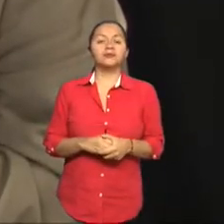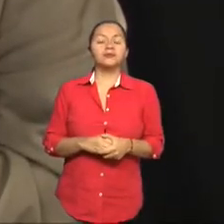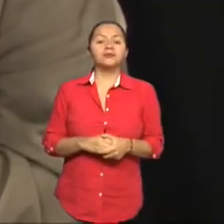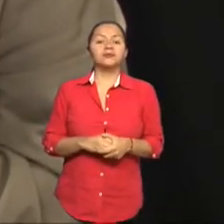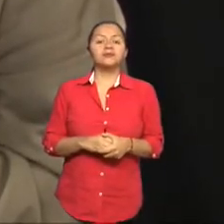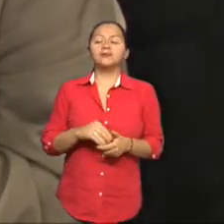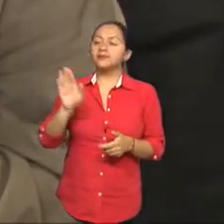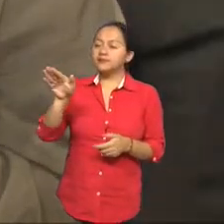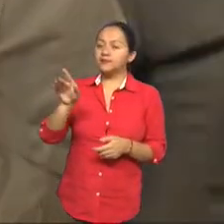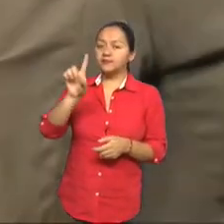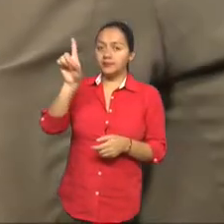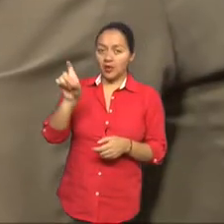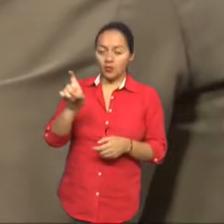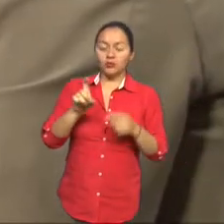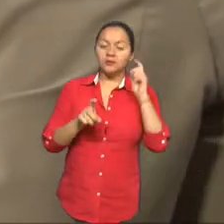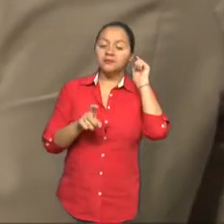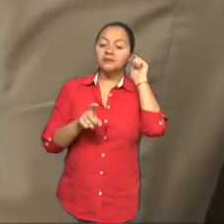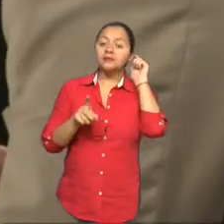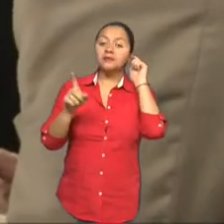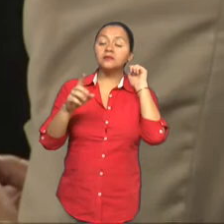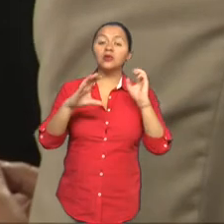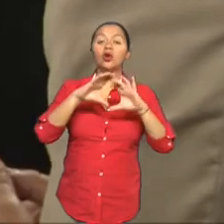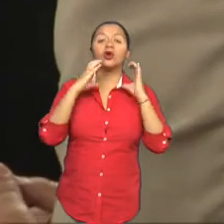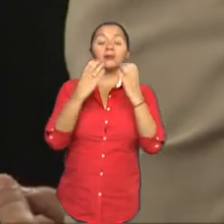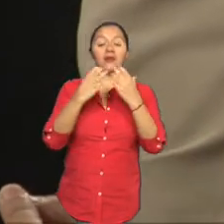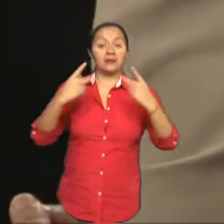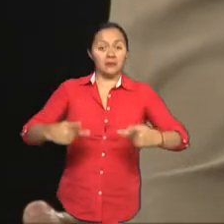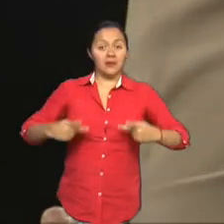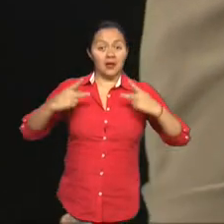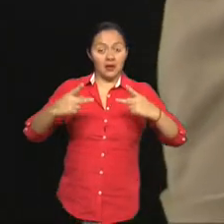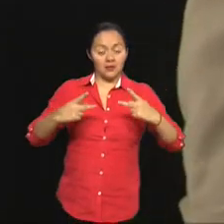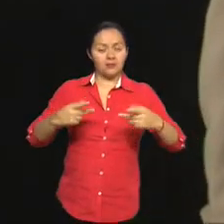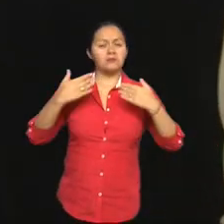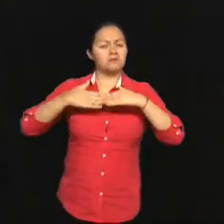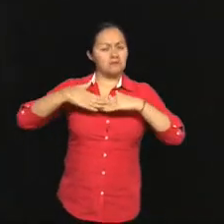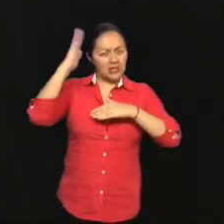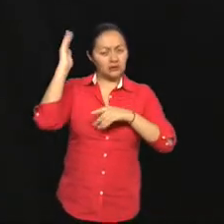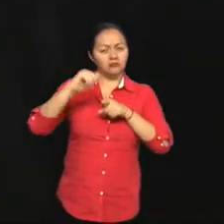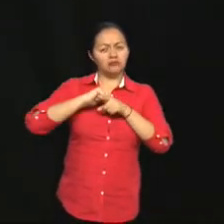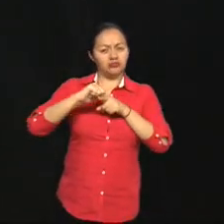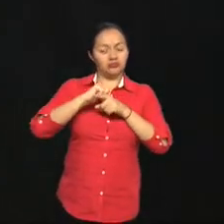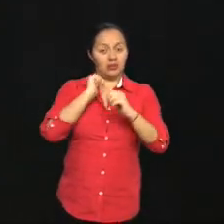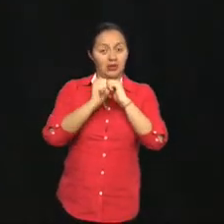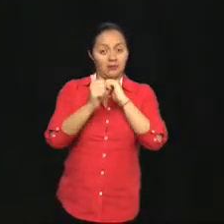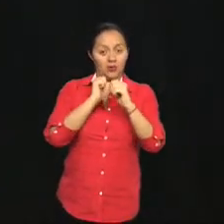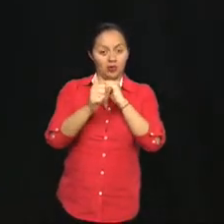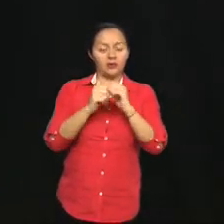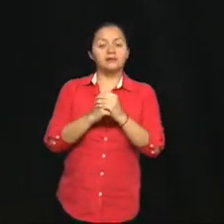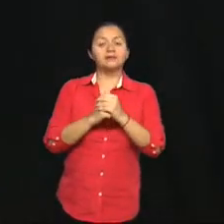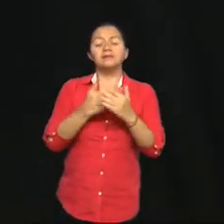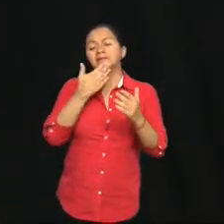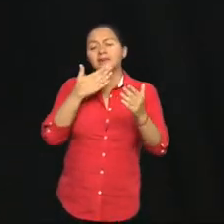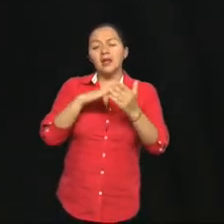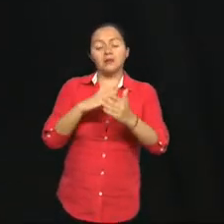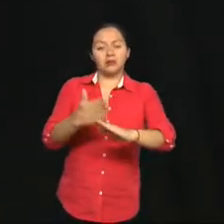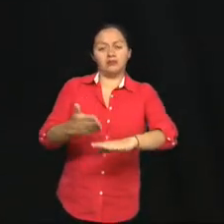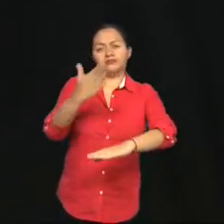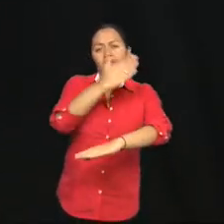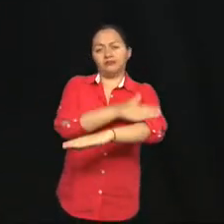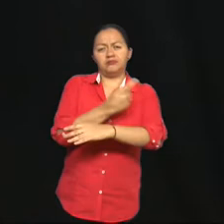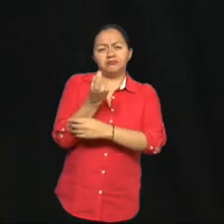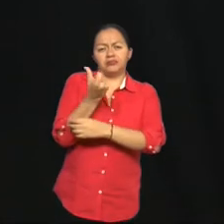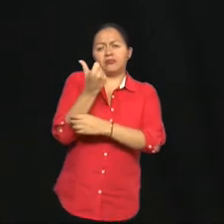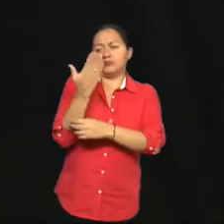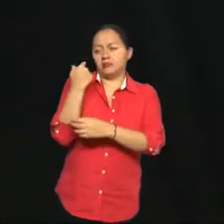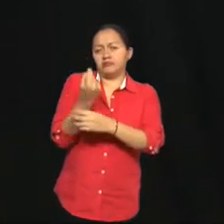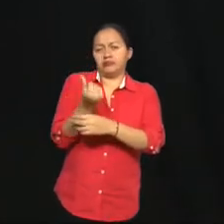Byron, ustedes como comité justamente lo que buscan es el deporte de alto rendimiento. Ustedes no existen hace mucho tiempo, es muy reciente la